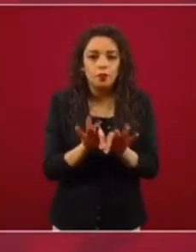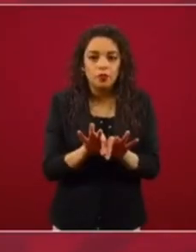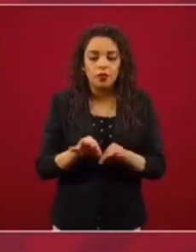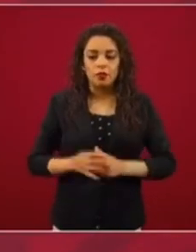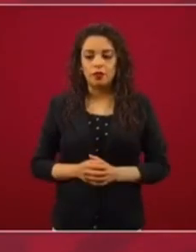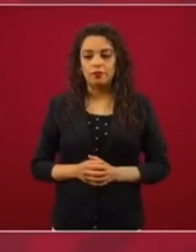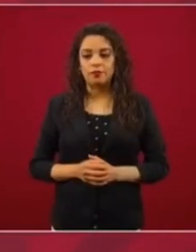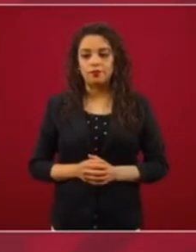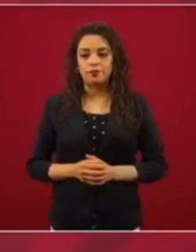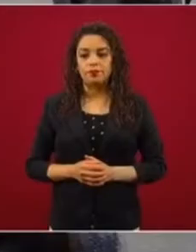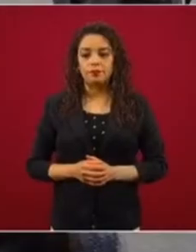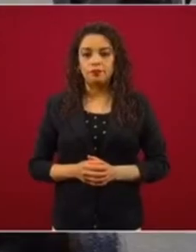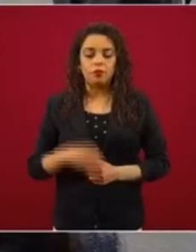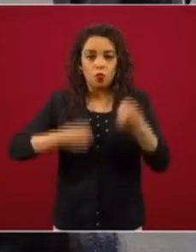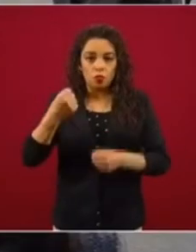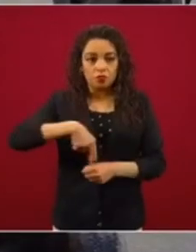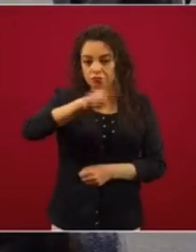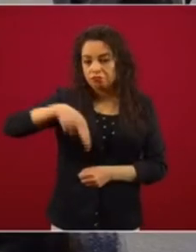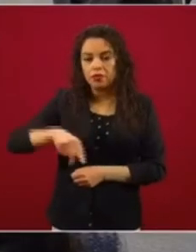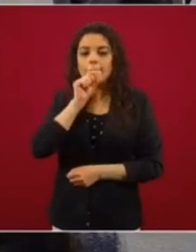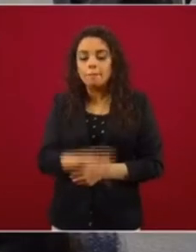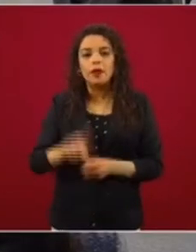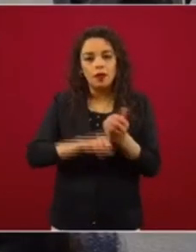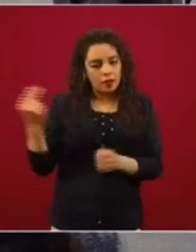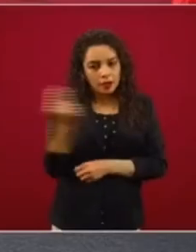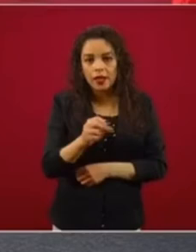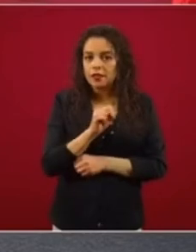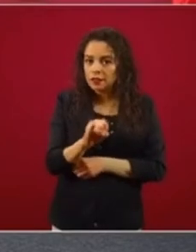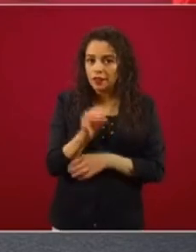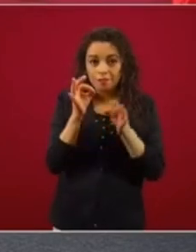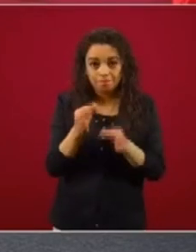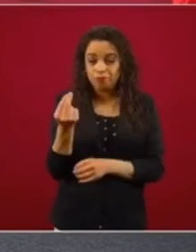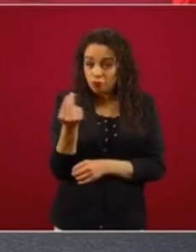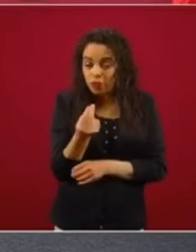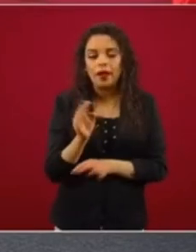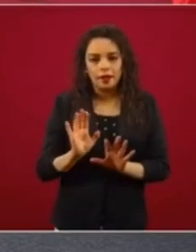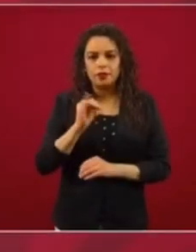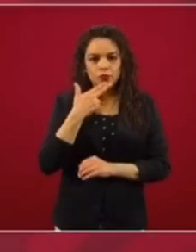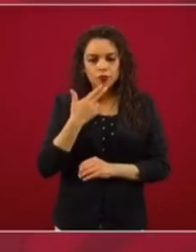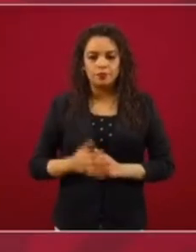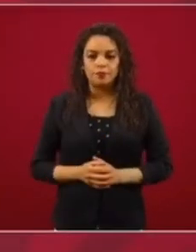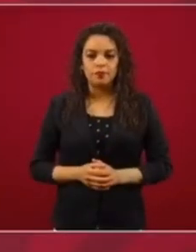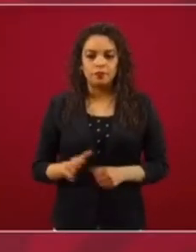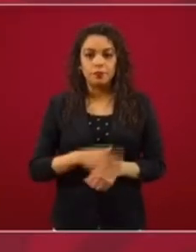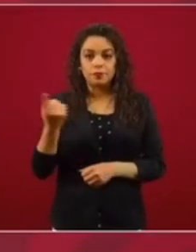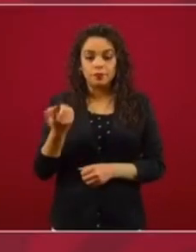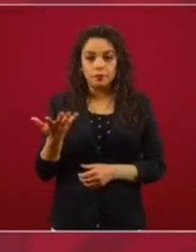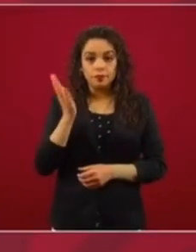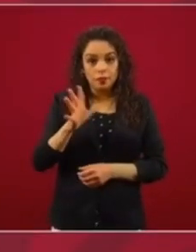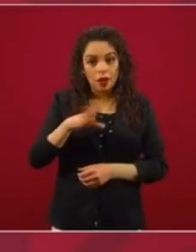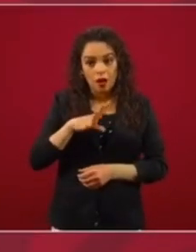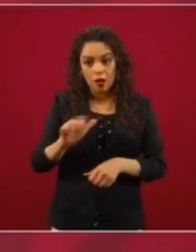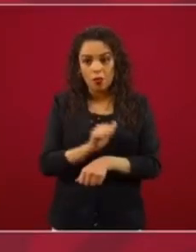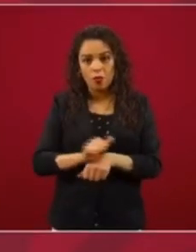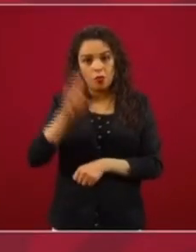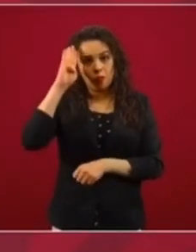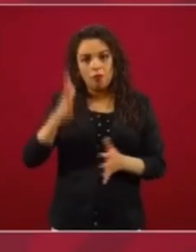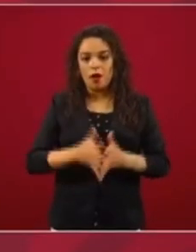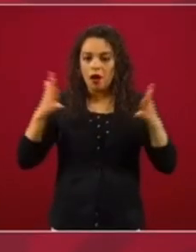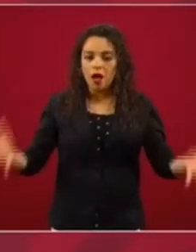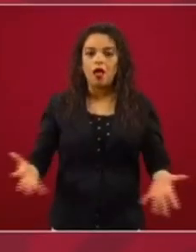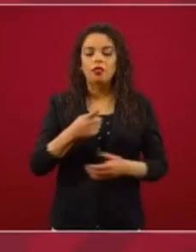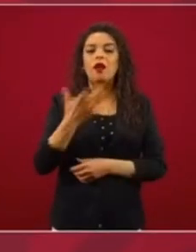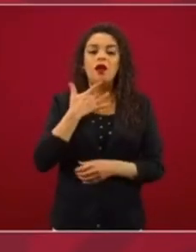el vehículo también para lo fundamental, y ir pensando también en que ya carros muy grandes que gastan mucha